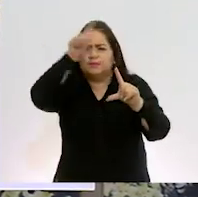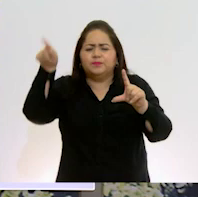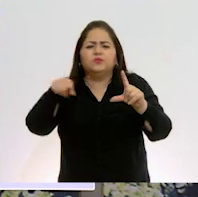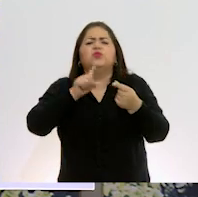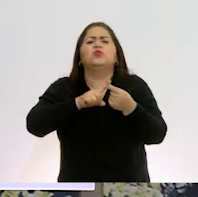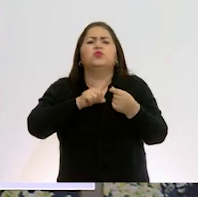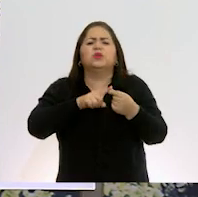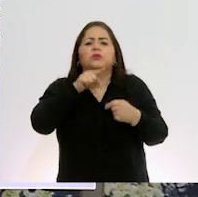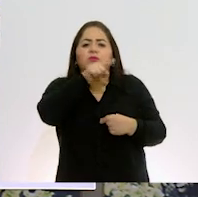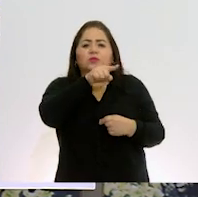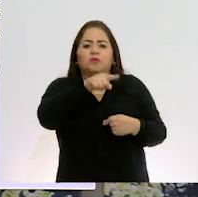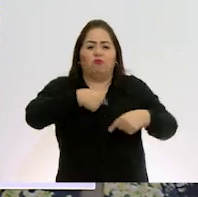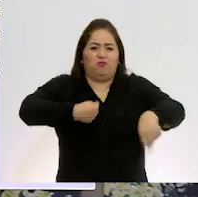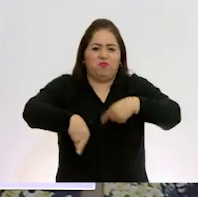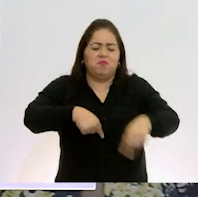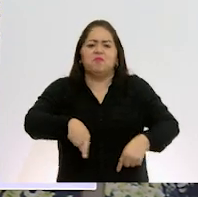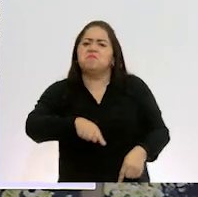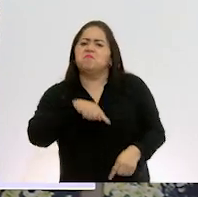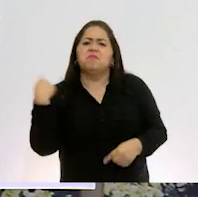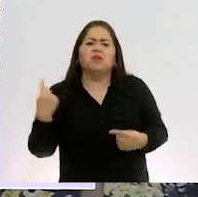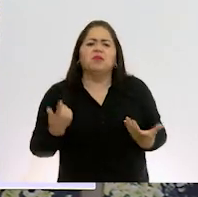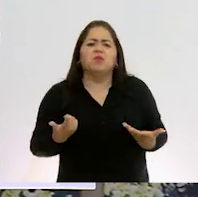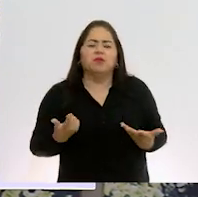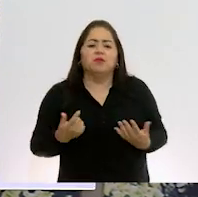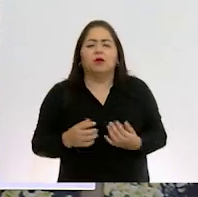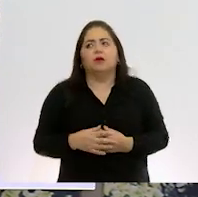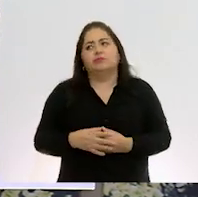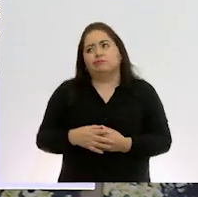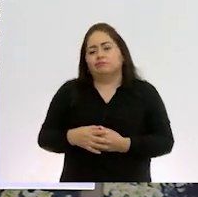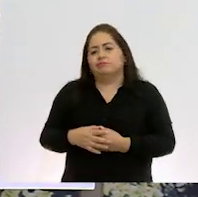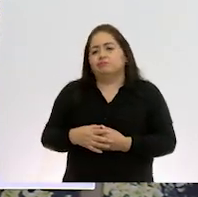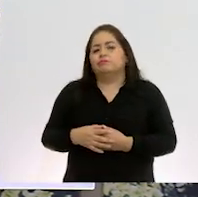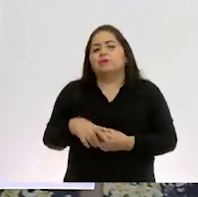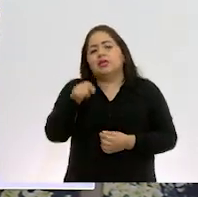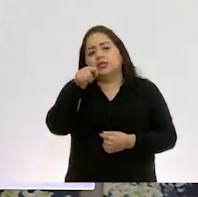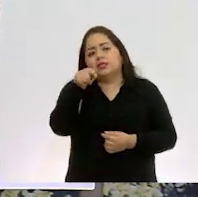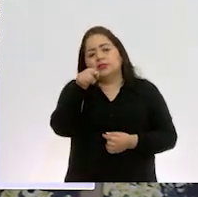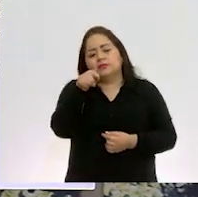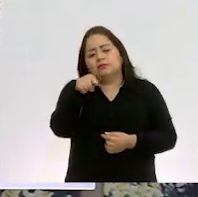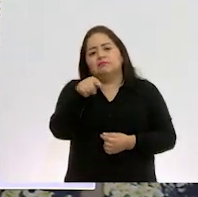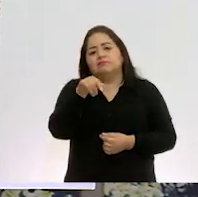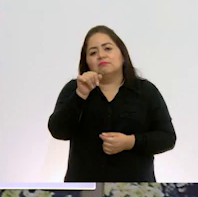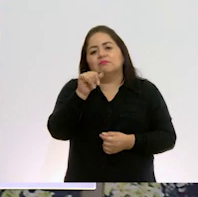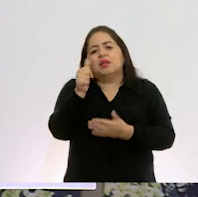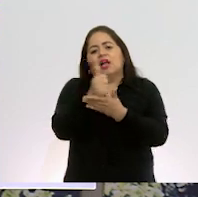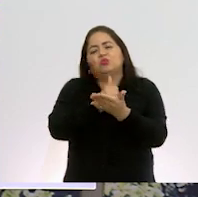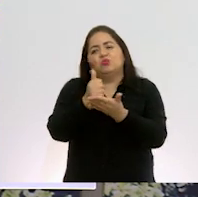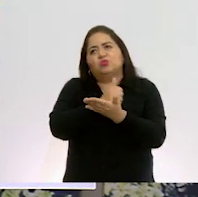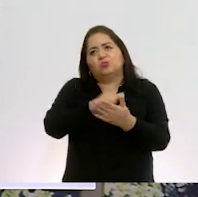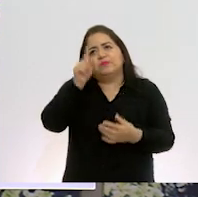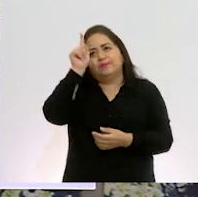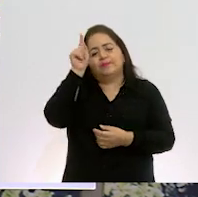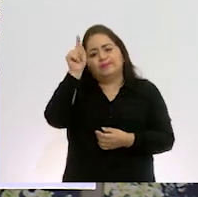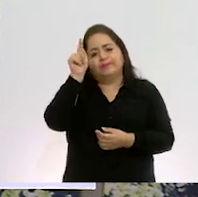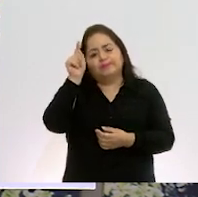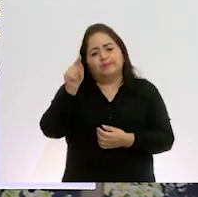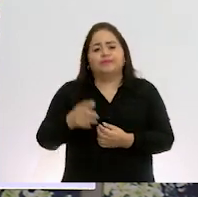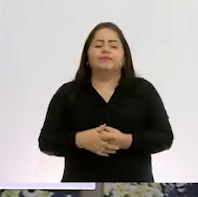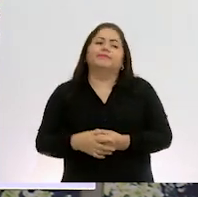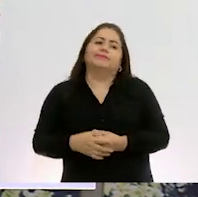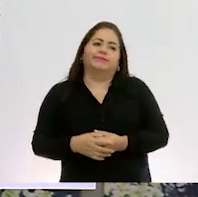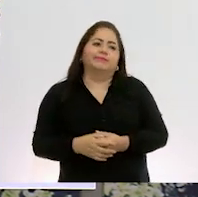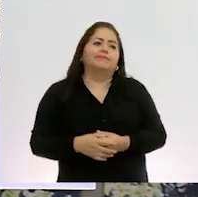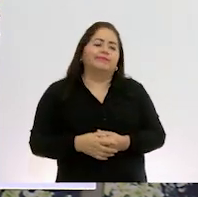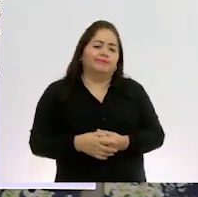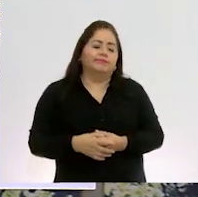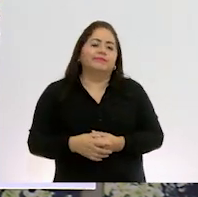parte donde tu equipo de fútbol perdió. Ah, esa parte fue azul. Ok. Aquí